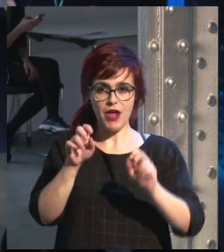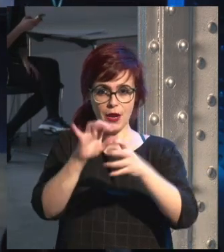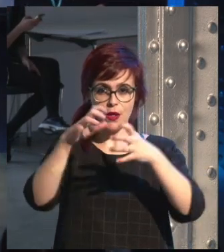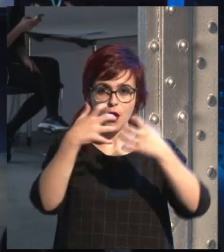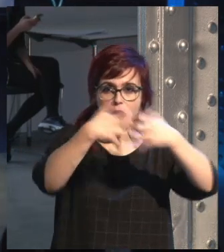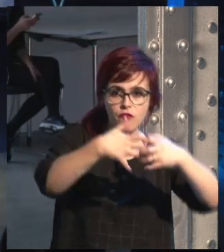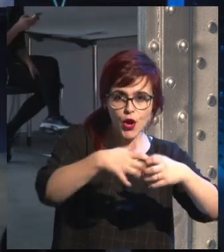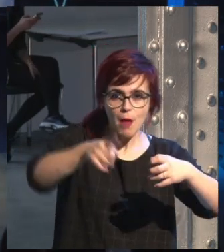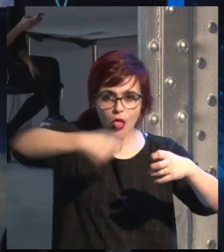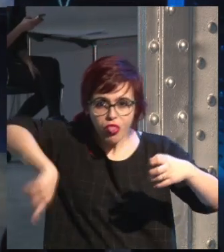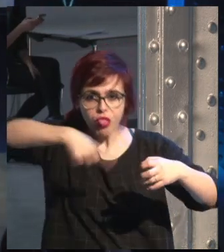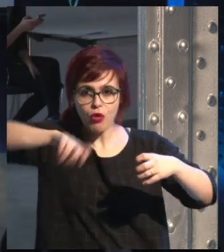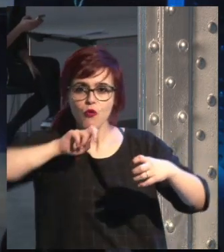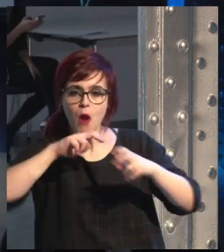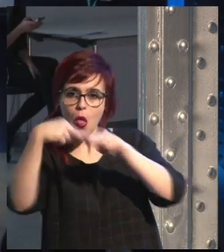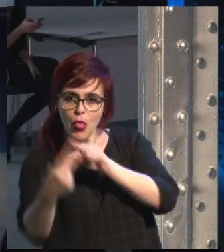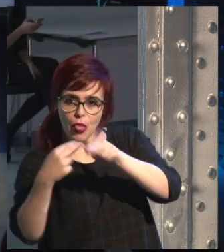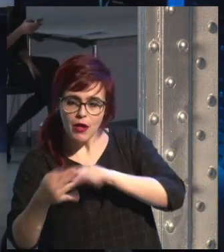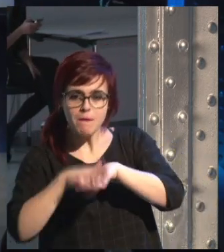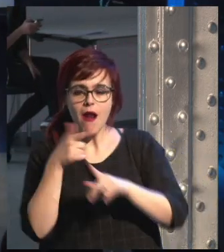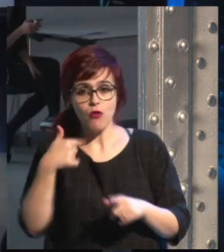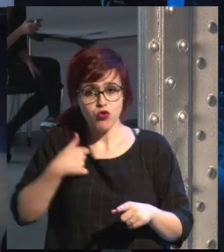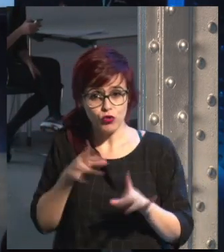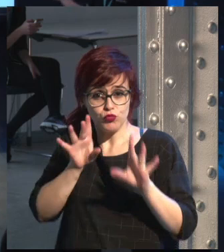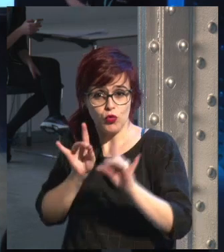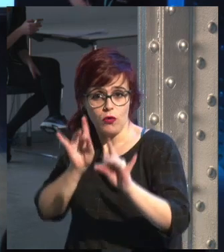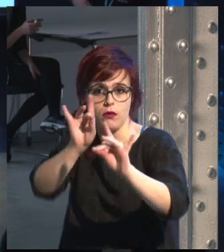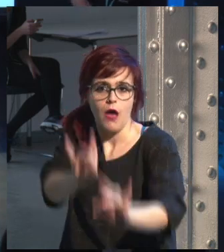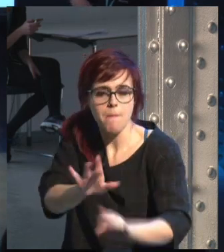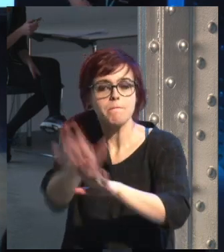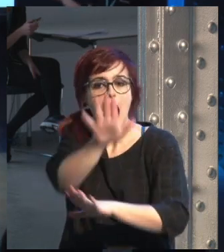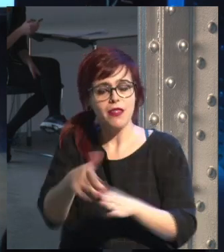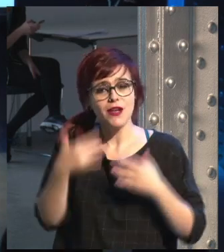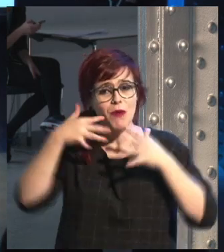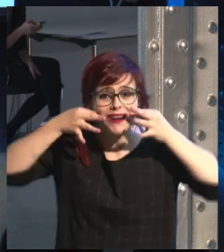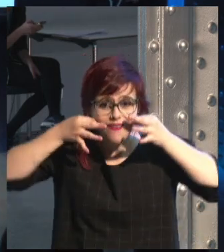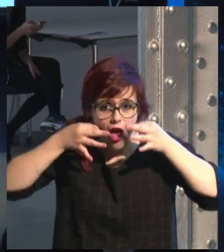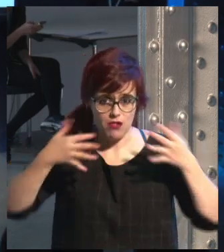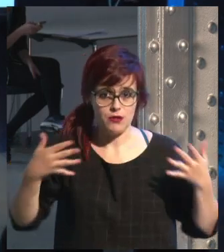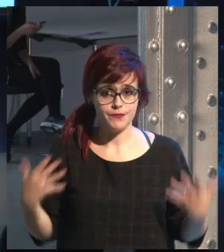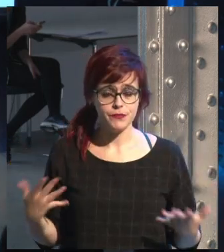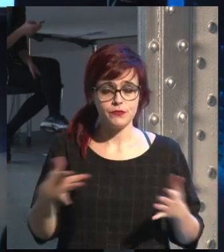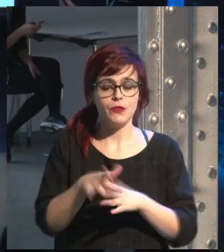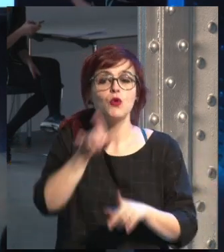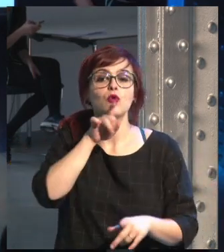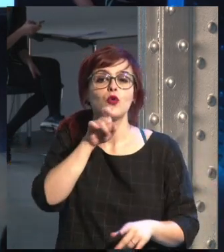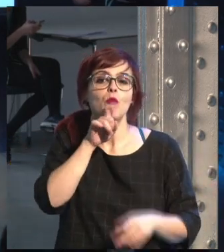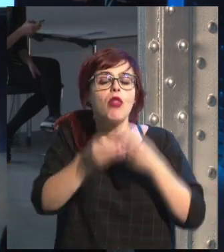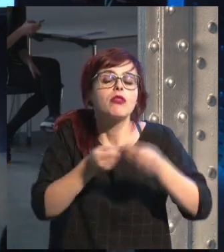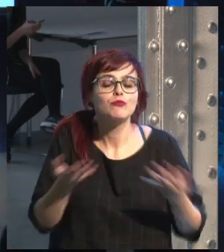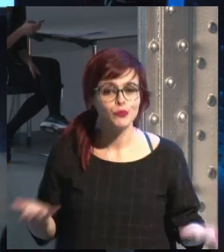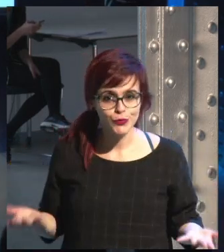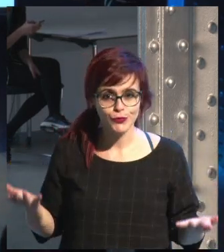de todo lo que hago simule la realidad perfectamente. Vale, entonces, ¿cómo simulamos la realidad con VR? ¿Vale?